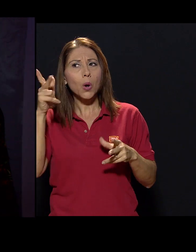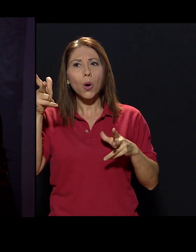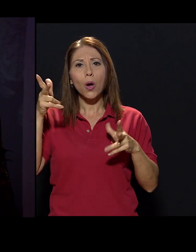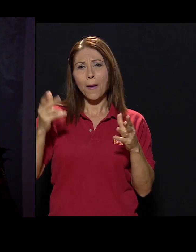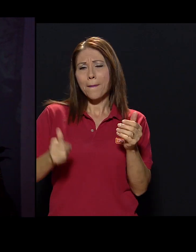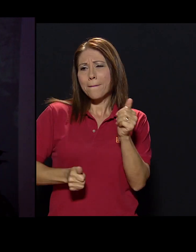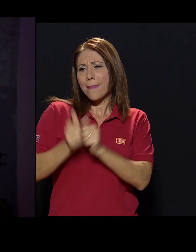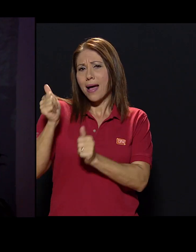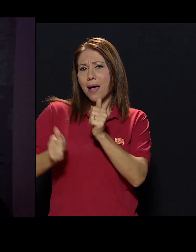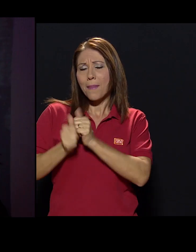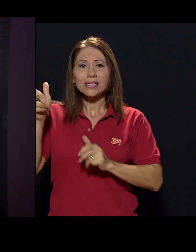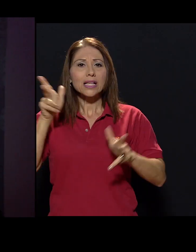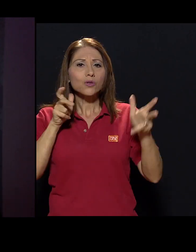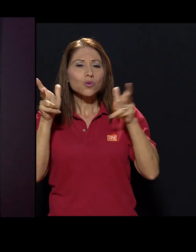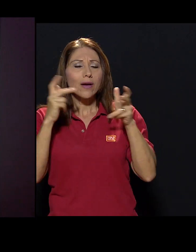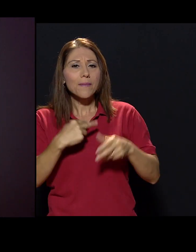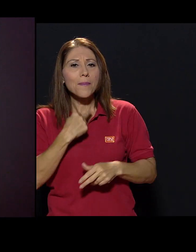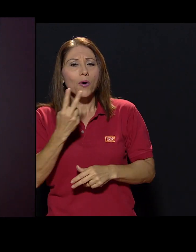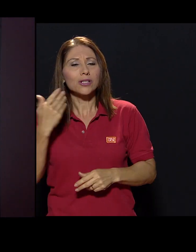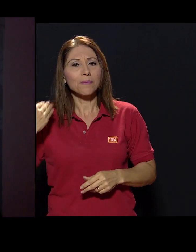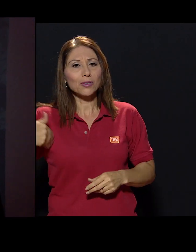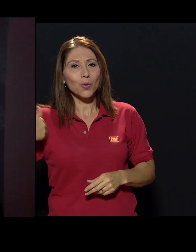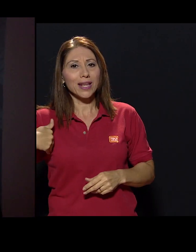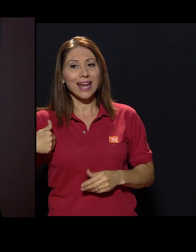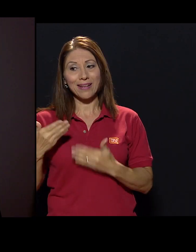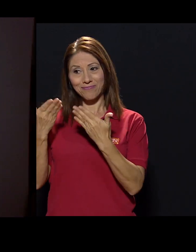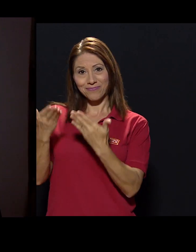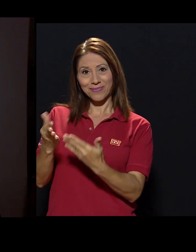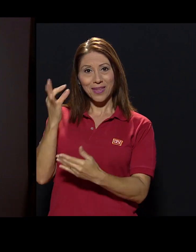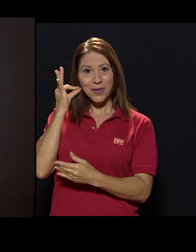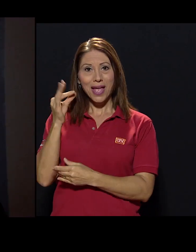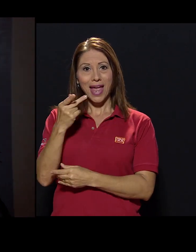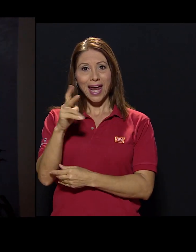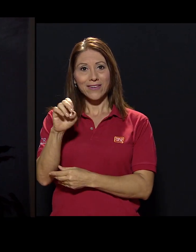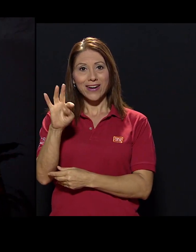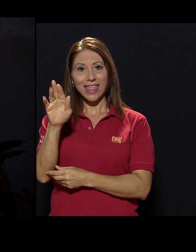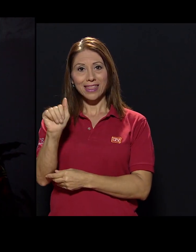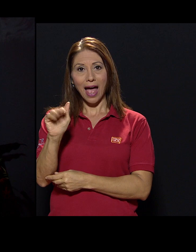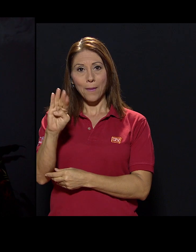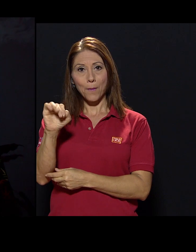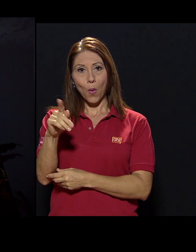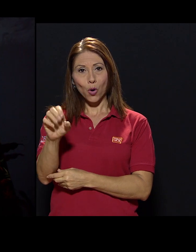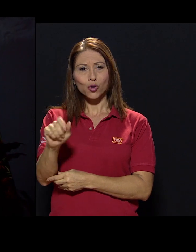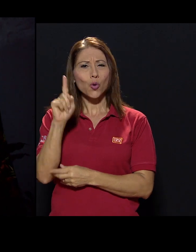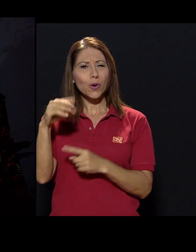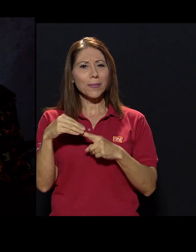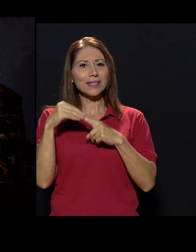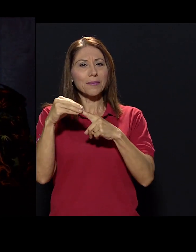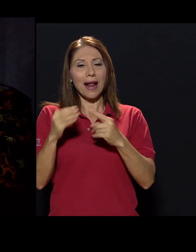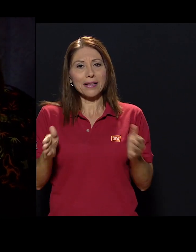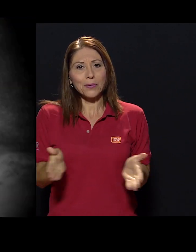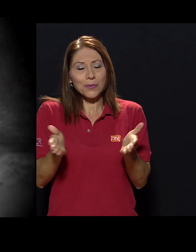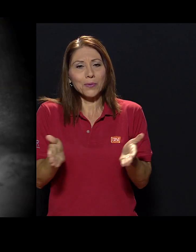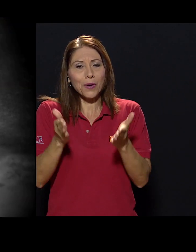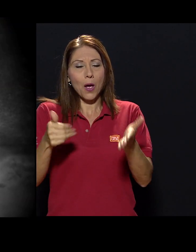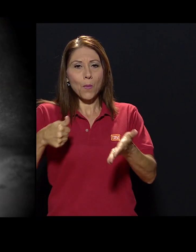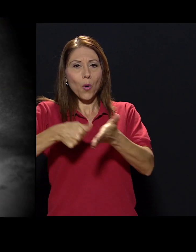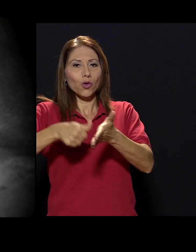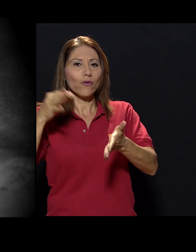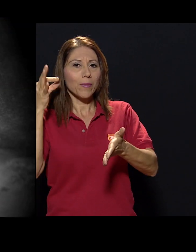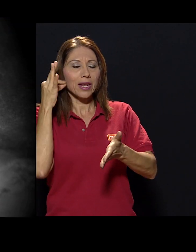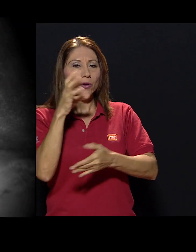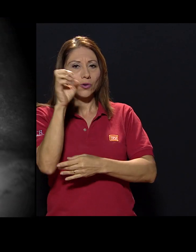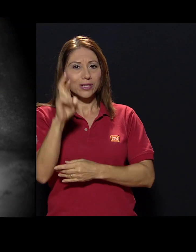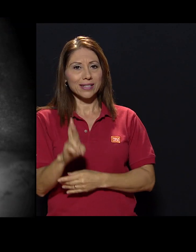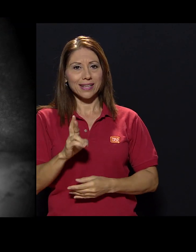Además En medio de un ambiente Político En donde se escuchaban Mayoritariamente Voces masculinas Henrietta Vox Fue